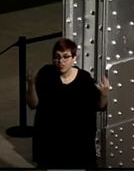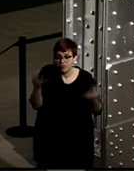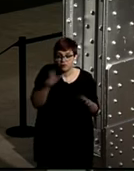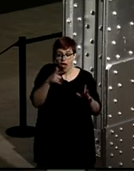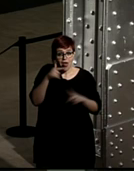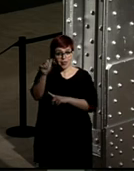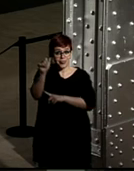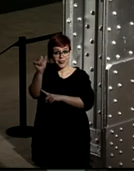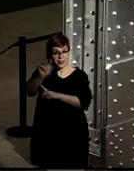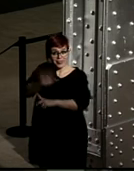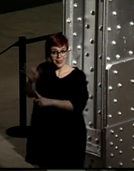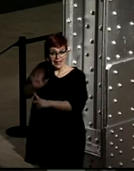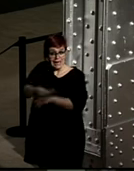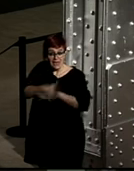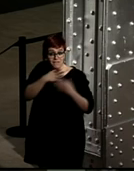cine. Es que no la hay, de verdad,